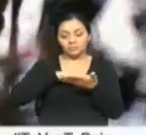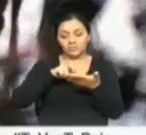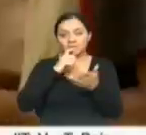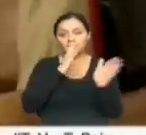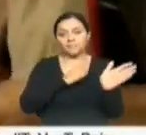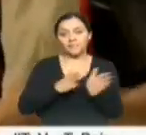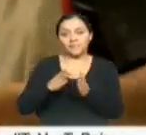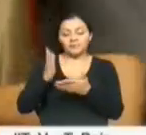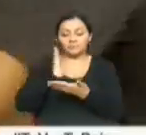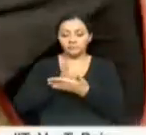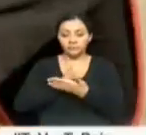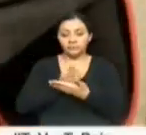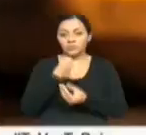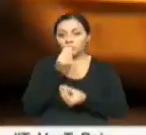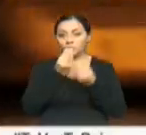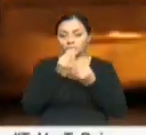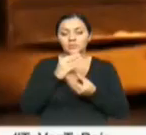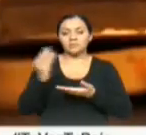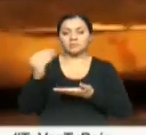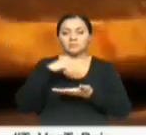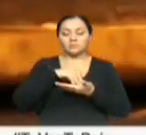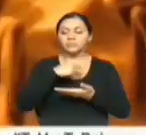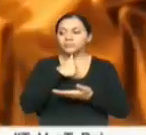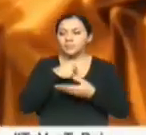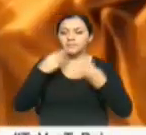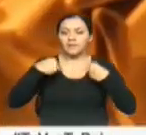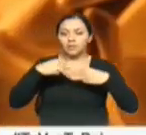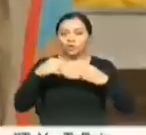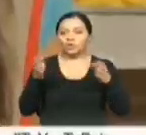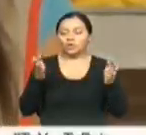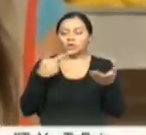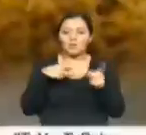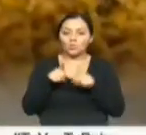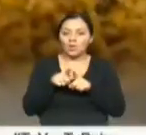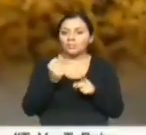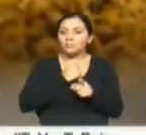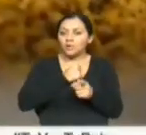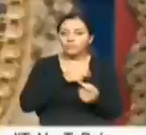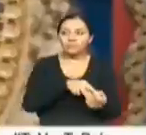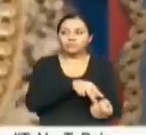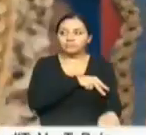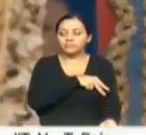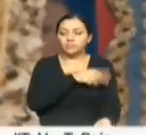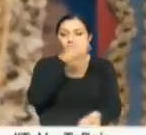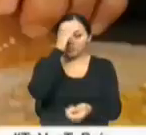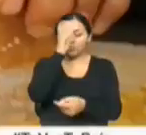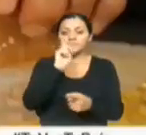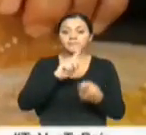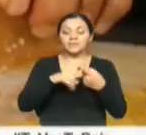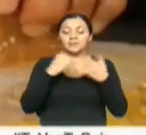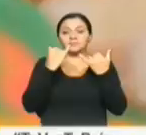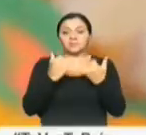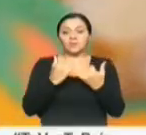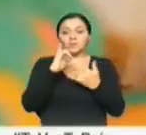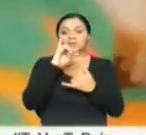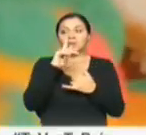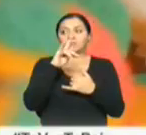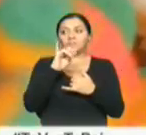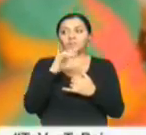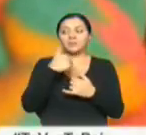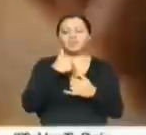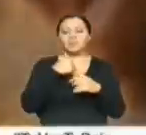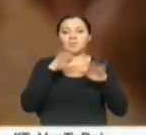preparaciones gastronómicas que tengan ingredientes y métodos de preparación tradicional. Hasta el momento, el YEPI ha receptado